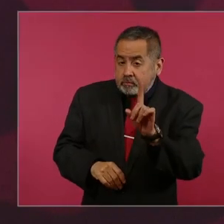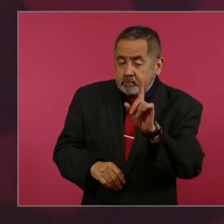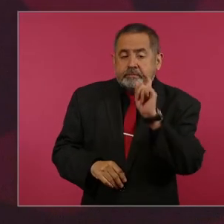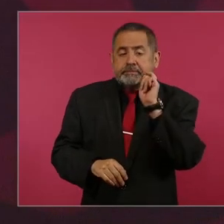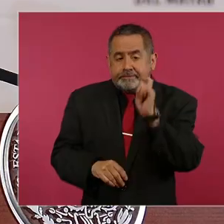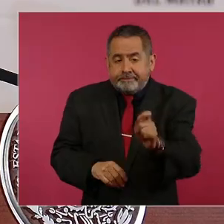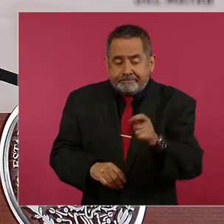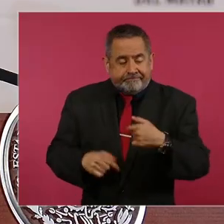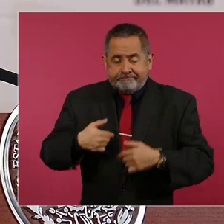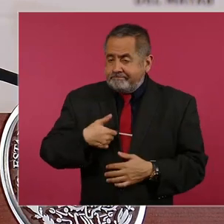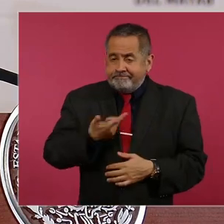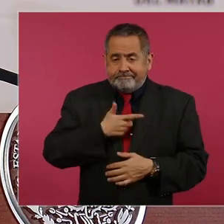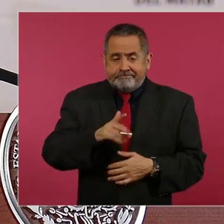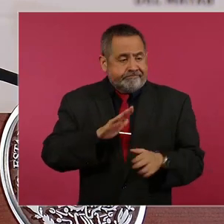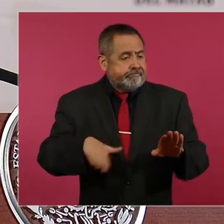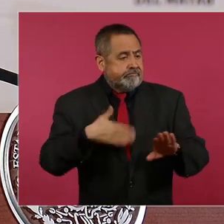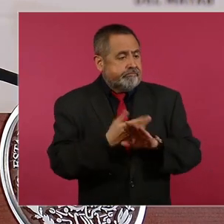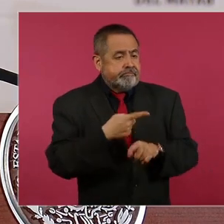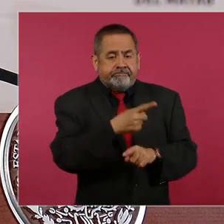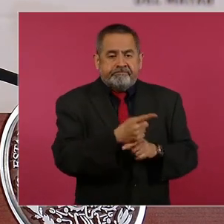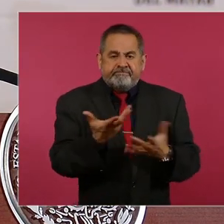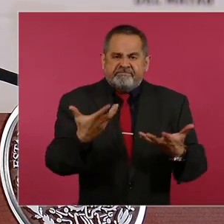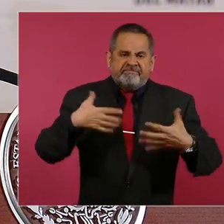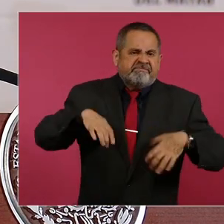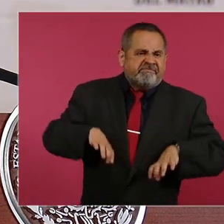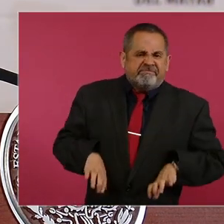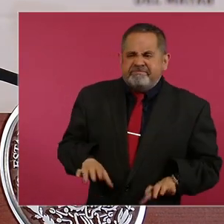he dicho, de la riqueza malavida,